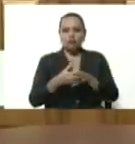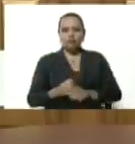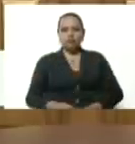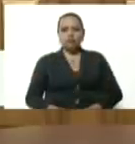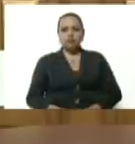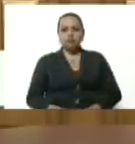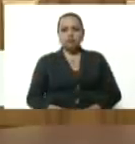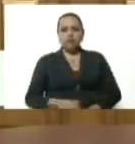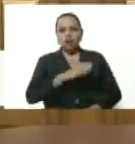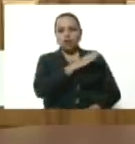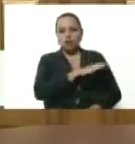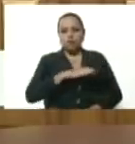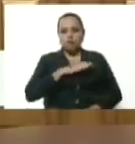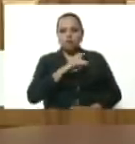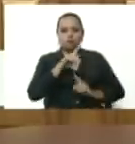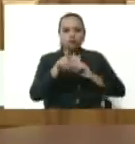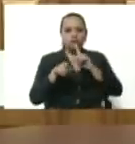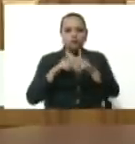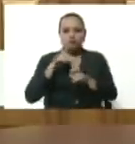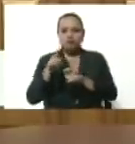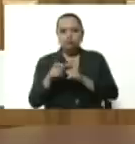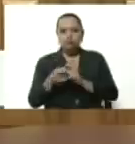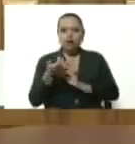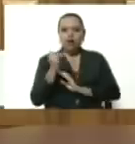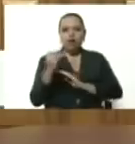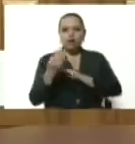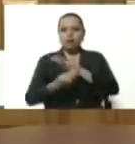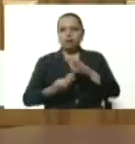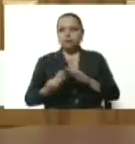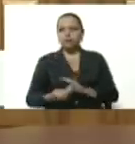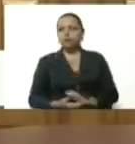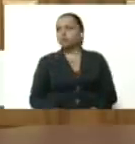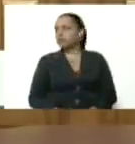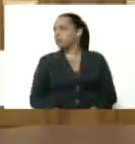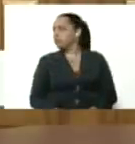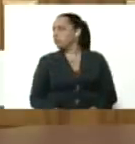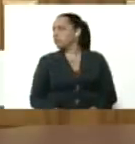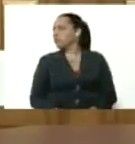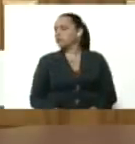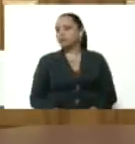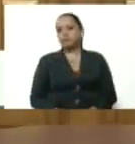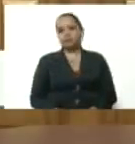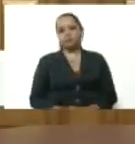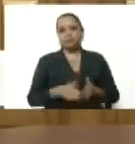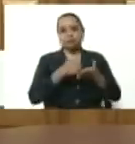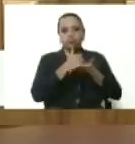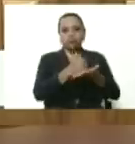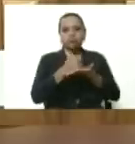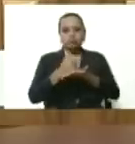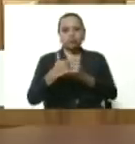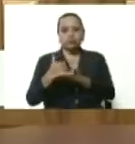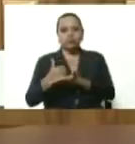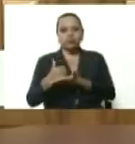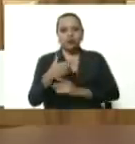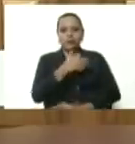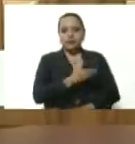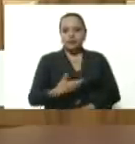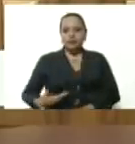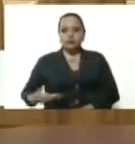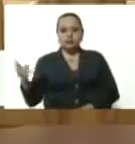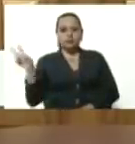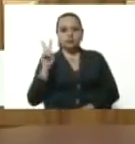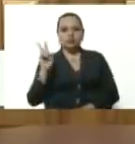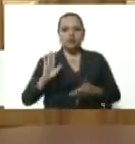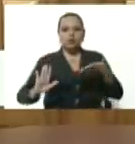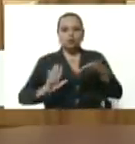consultivo, dirigida básicamente a cooperar con el presidente de la República en lo